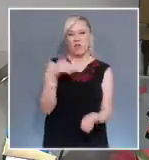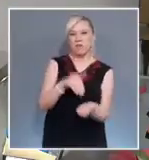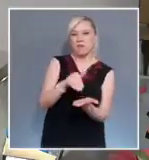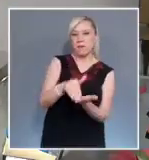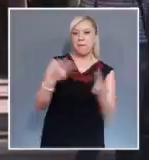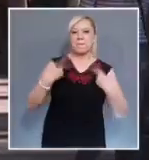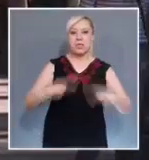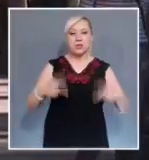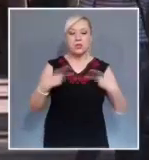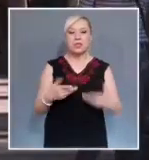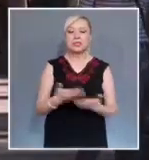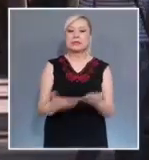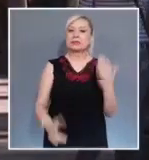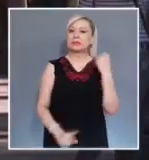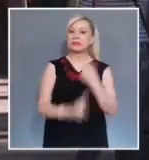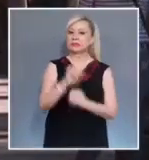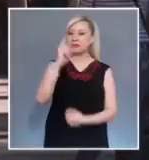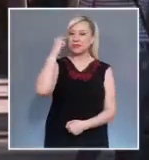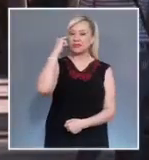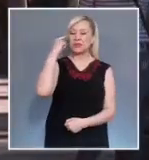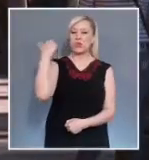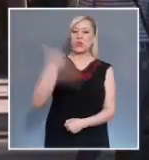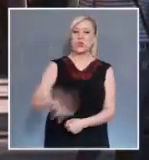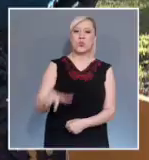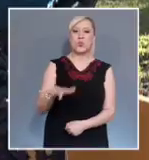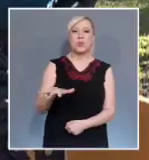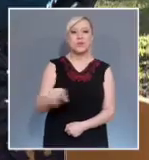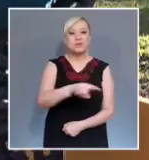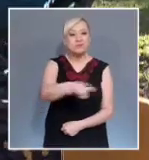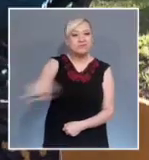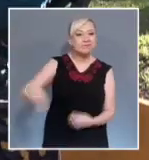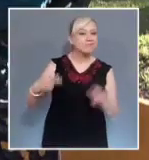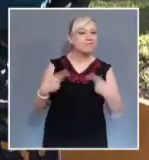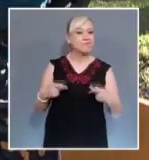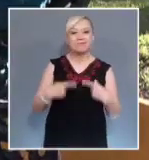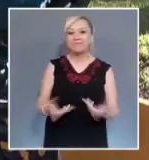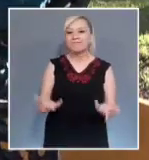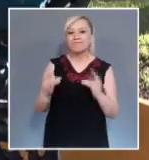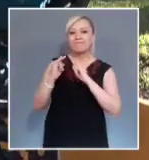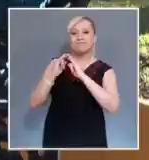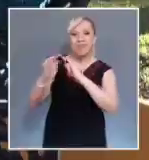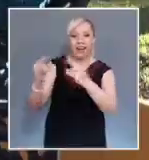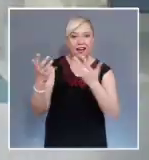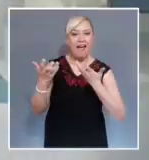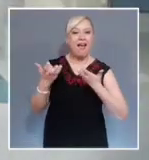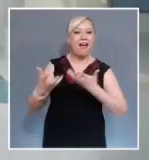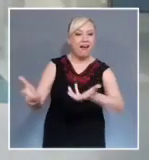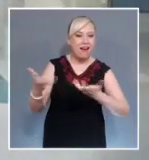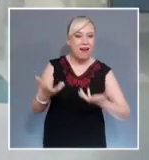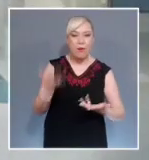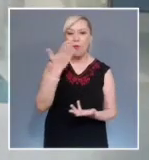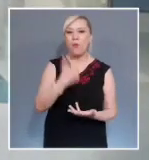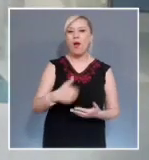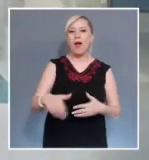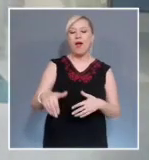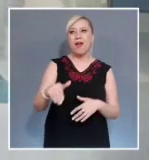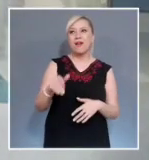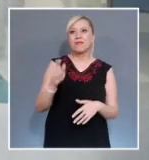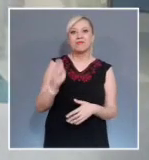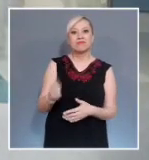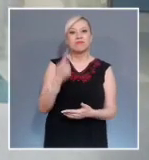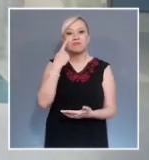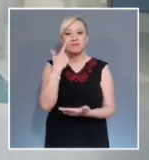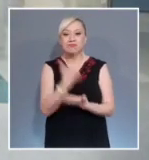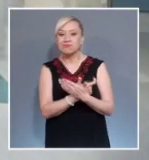aseguran son los trabajadores informales pues al no contar con un régimen de salarios no pueden acceder a la seguridad